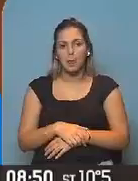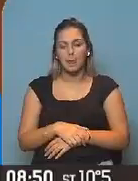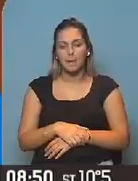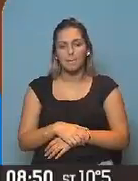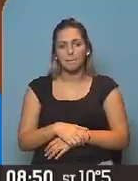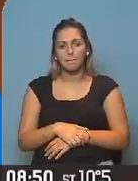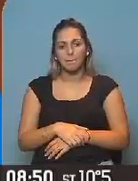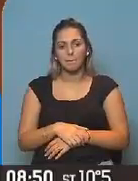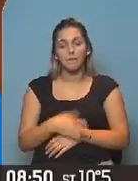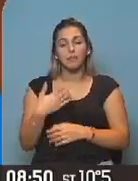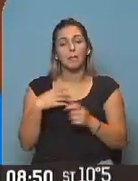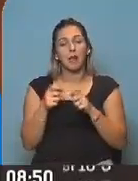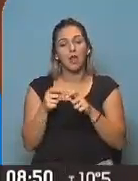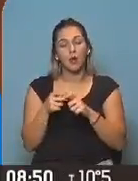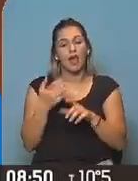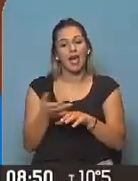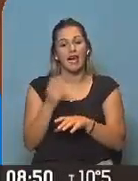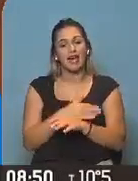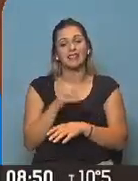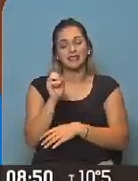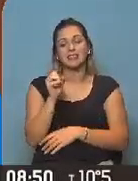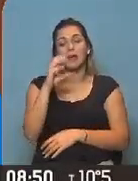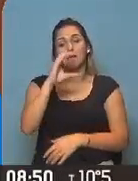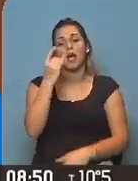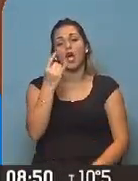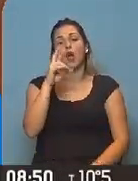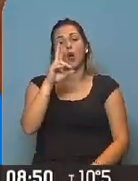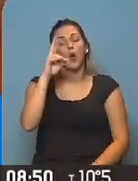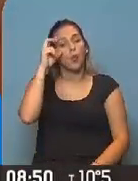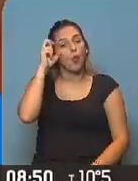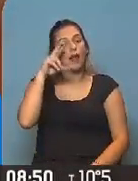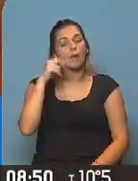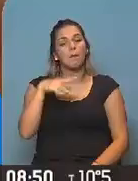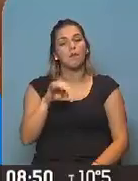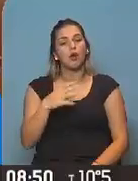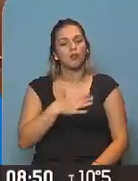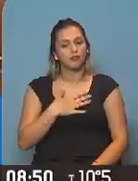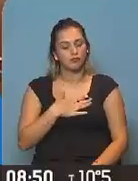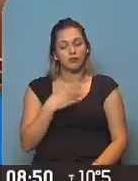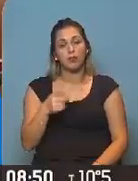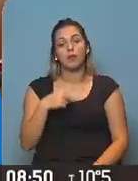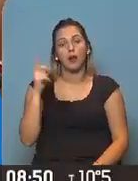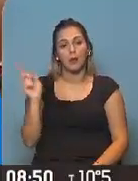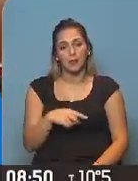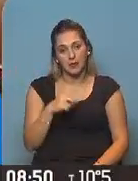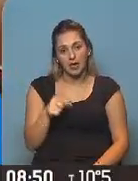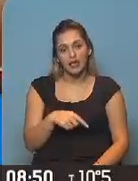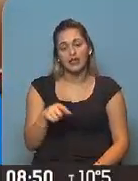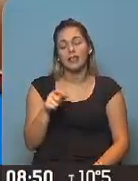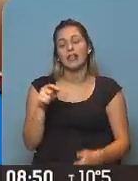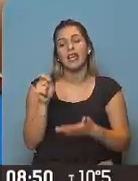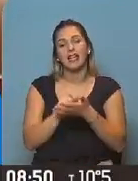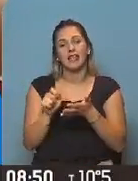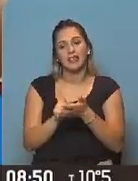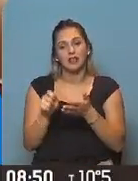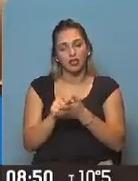raíz de mi película anterior, Los cuerpos dóciles, se contacta una persona de la editorial Cuenteros, Verseros y Poetas, la